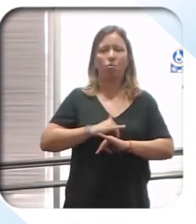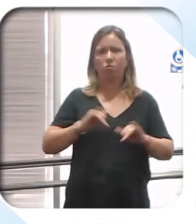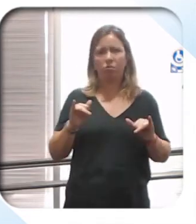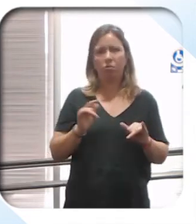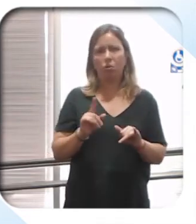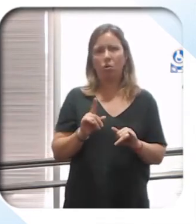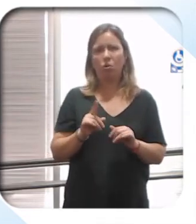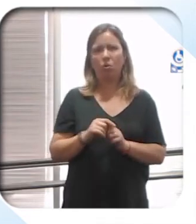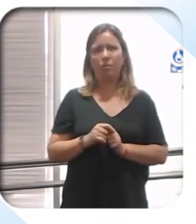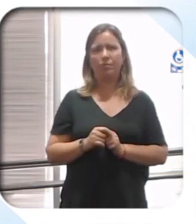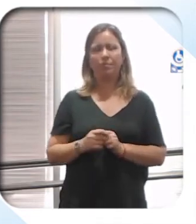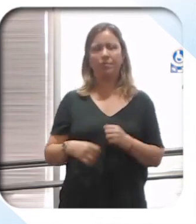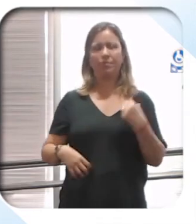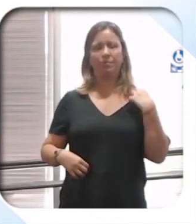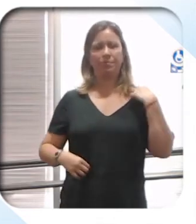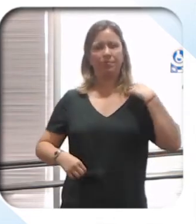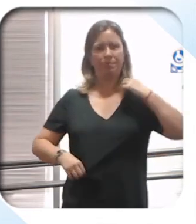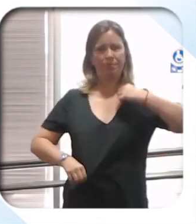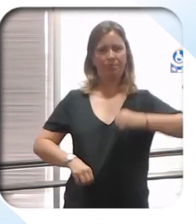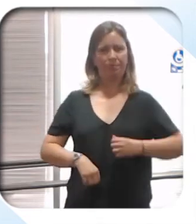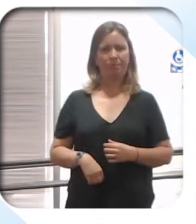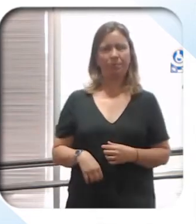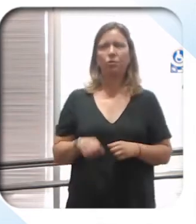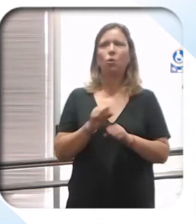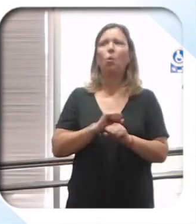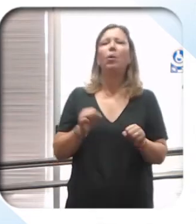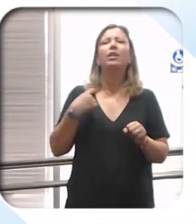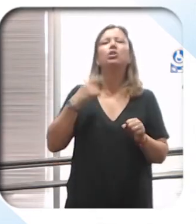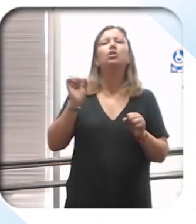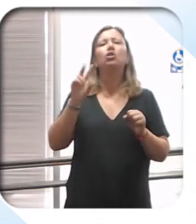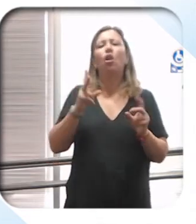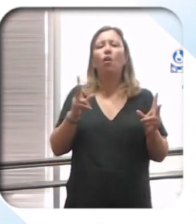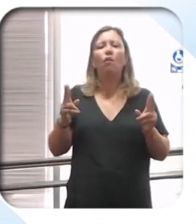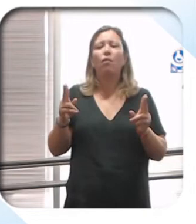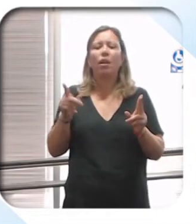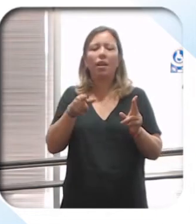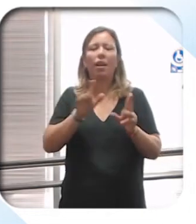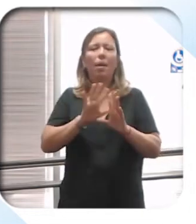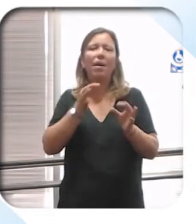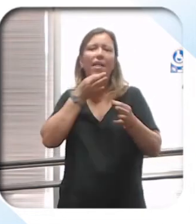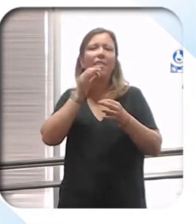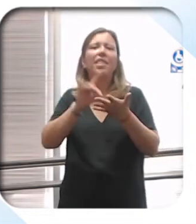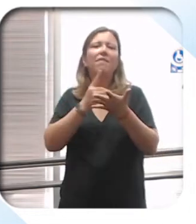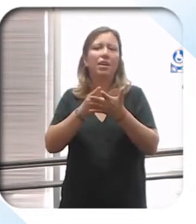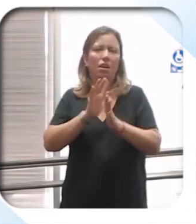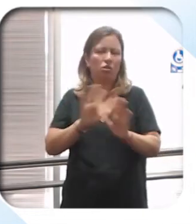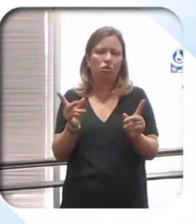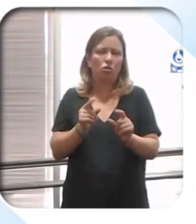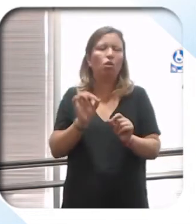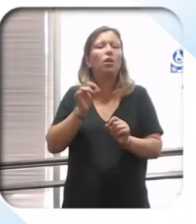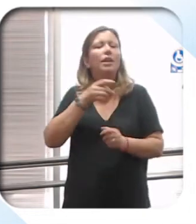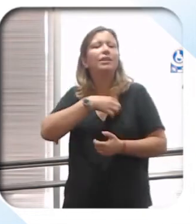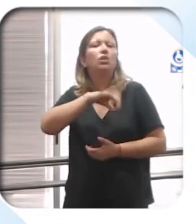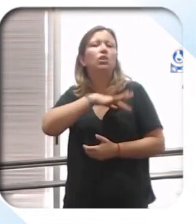más, no se puede limitar a parámetros. Factores sociales que van a limitar y por